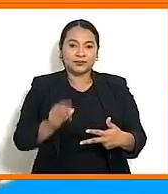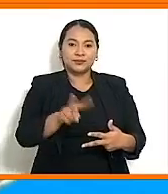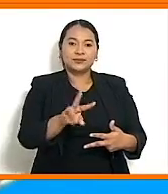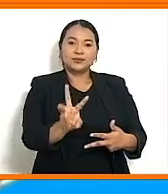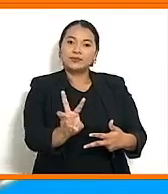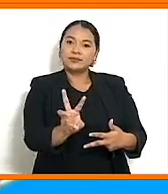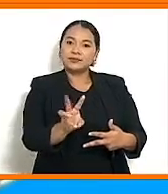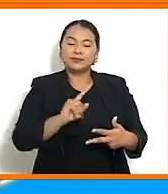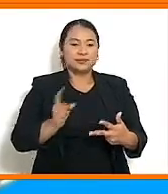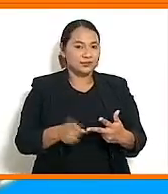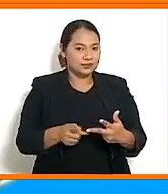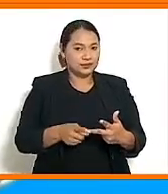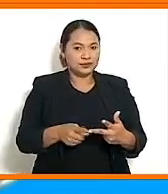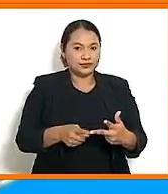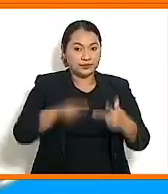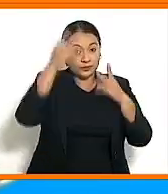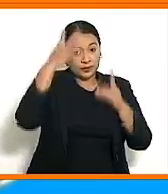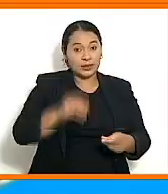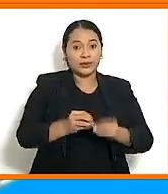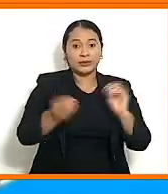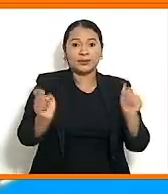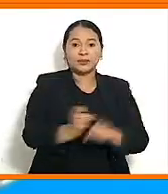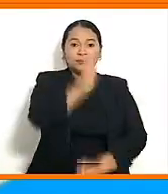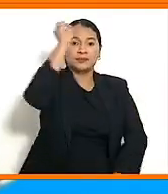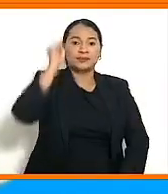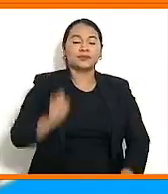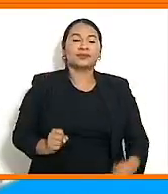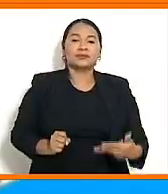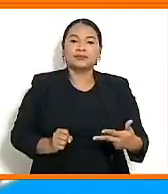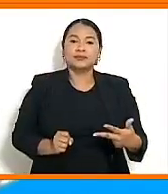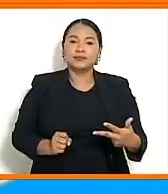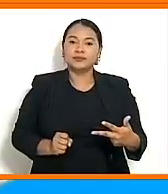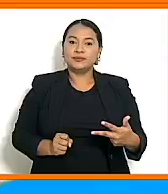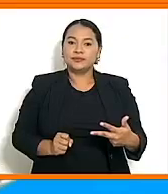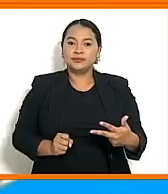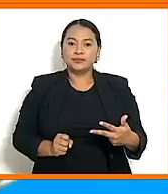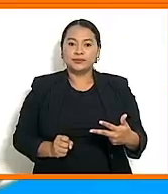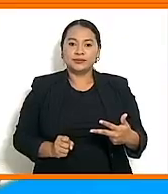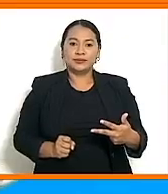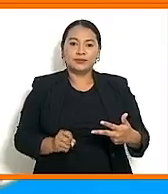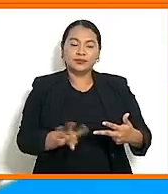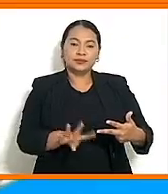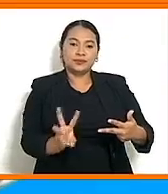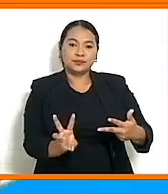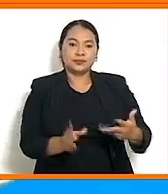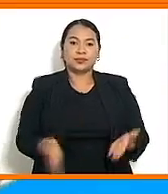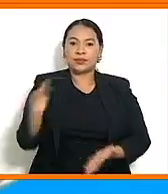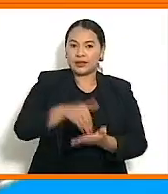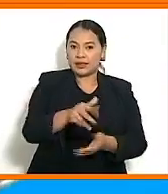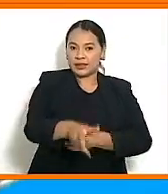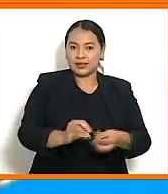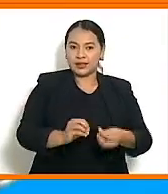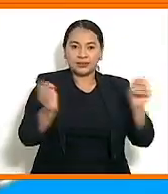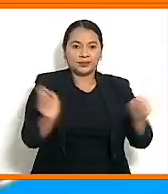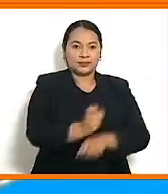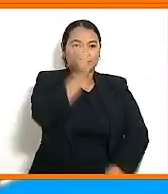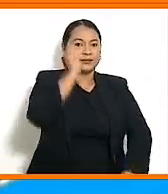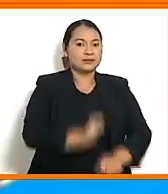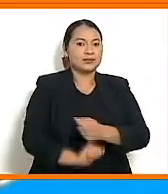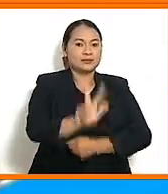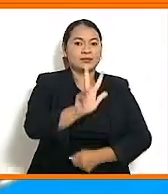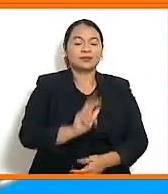26. Tercer y decisivo número favorecido. Este es el 46. Los números ganadores en Pega 3